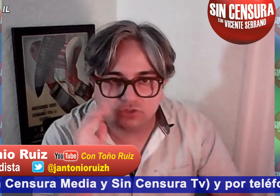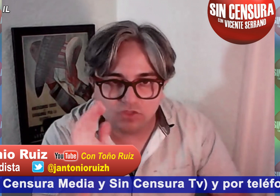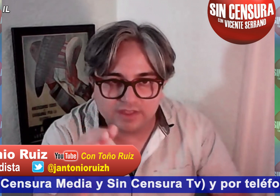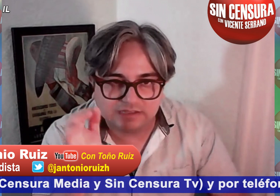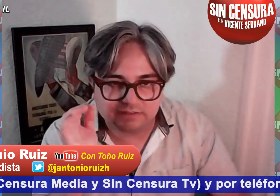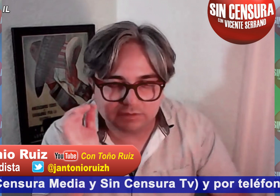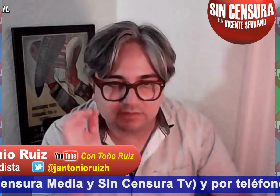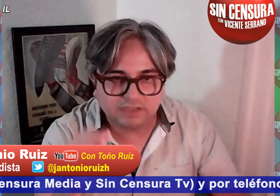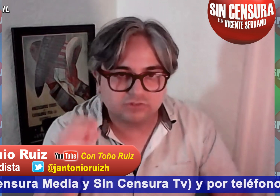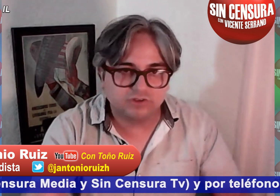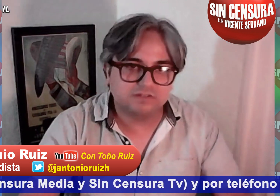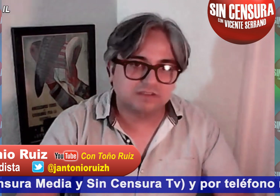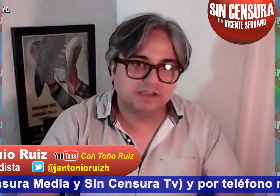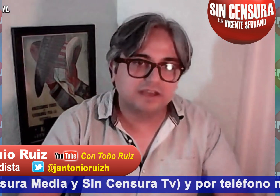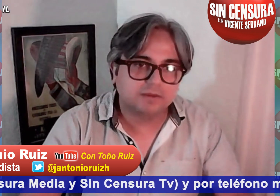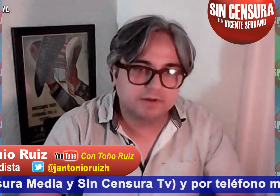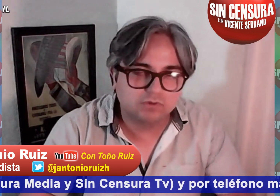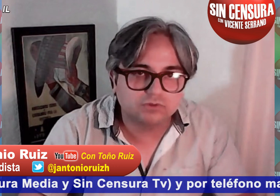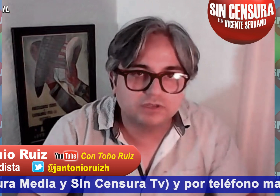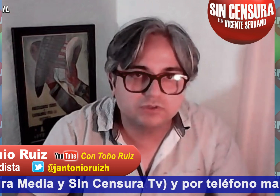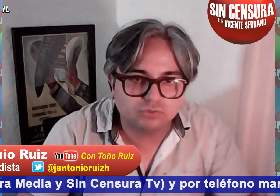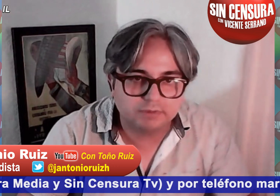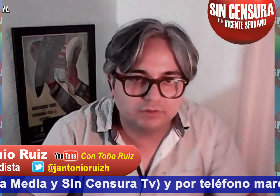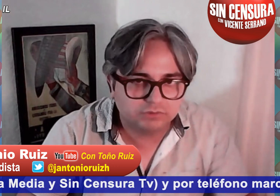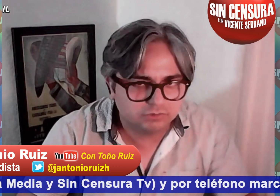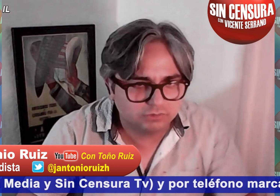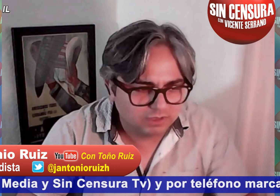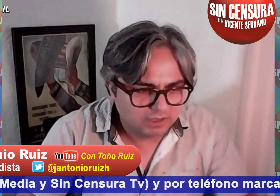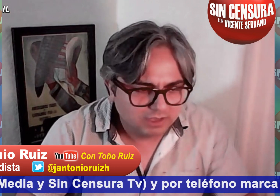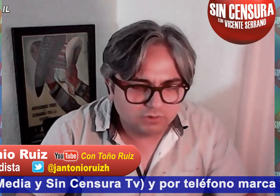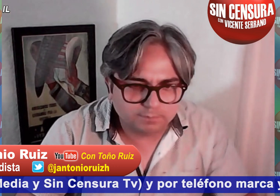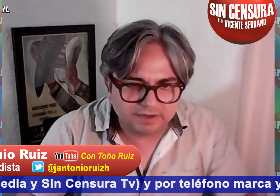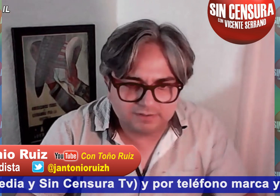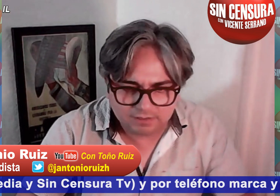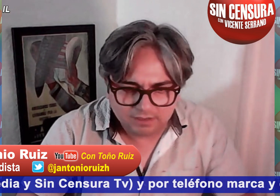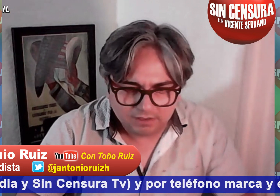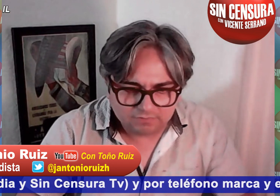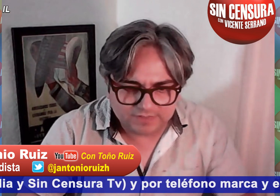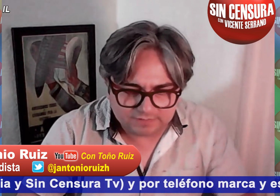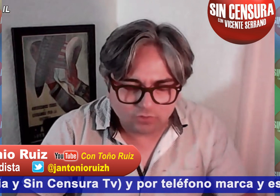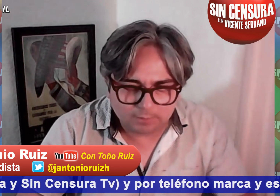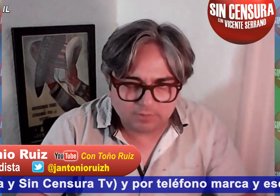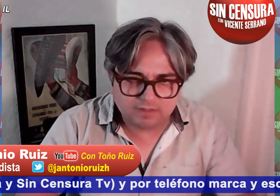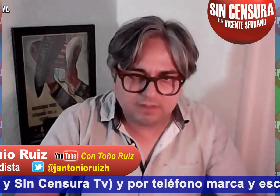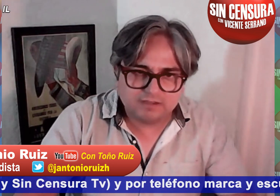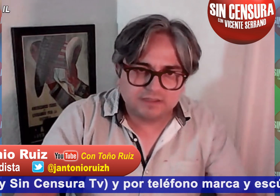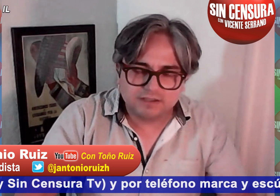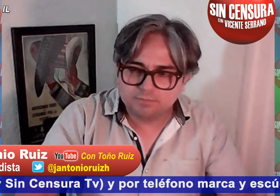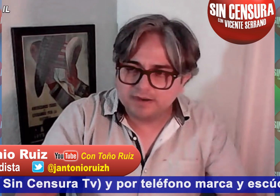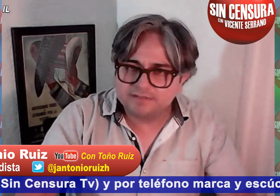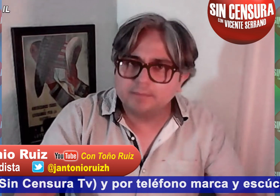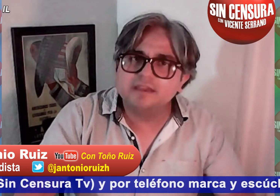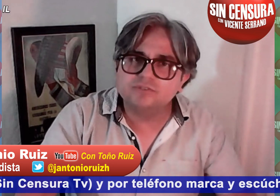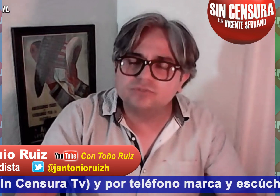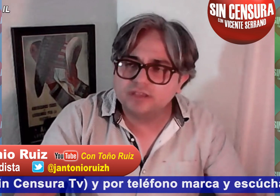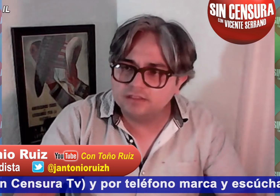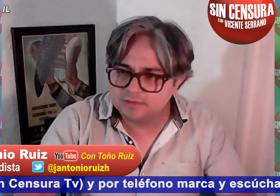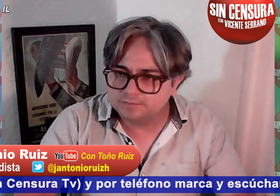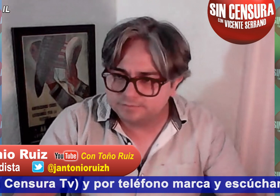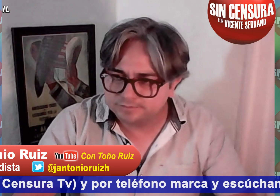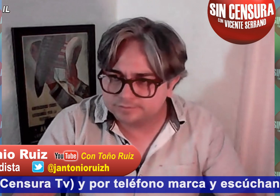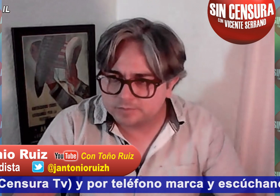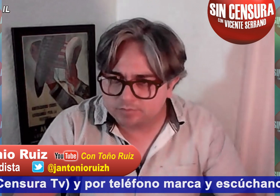participen en todas las investigaciones que tengan que ver con los derechos humanos. Eso nos parece fantástico que pueda tener esta transparencia. Imagínese